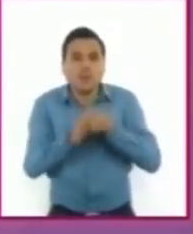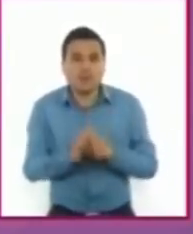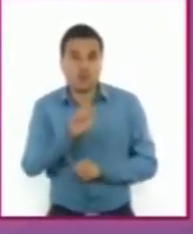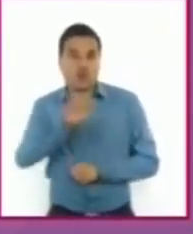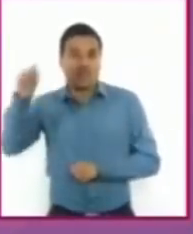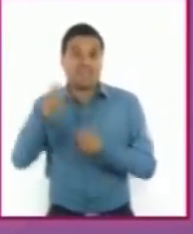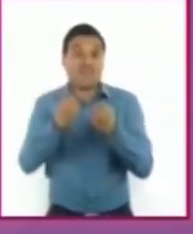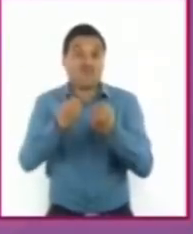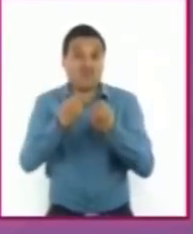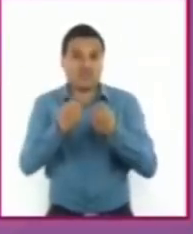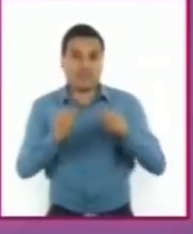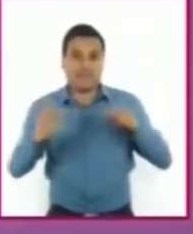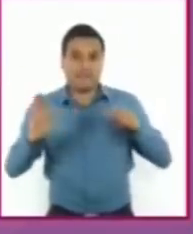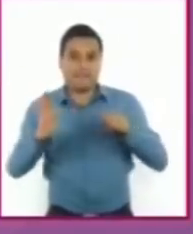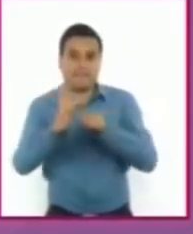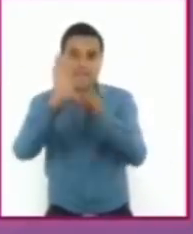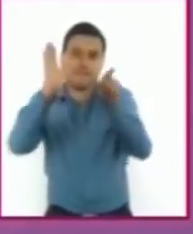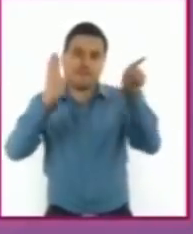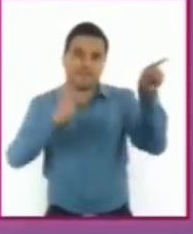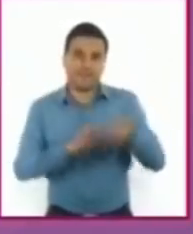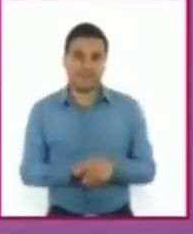él.